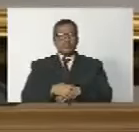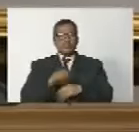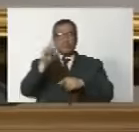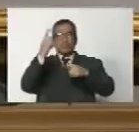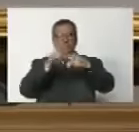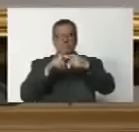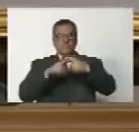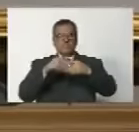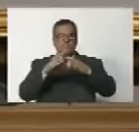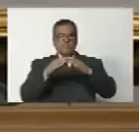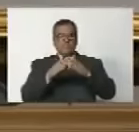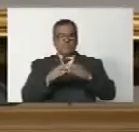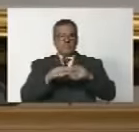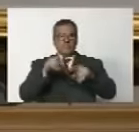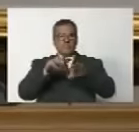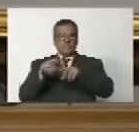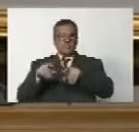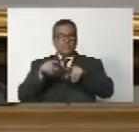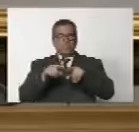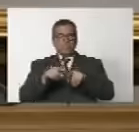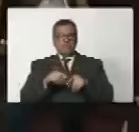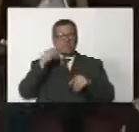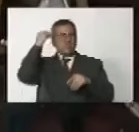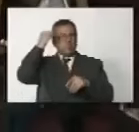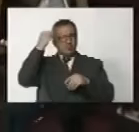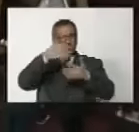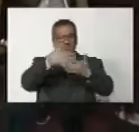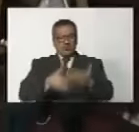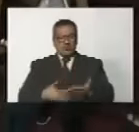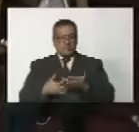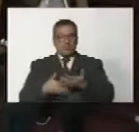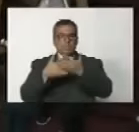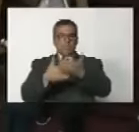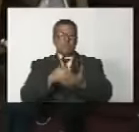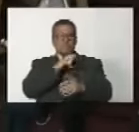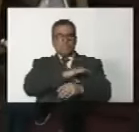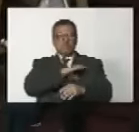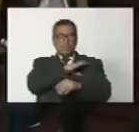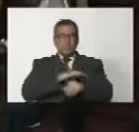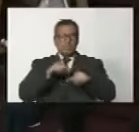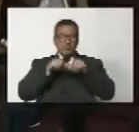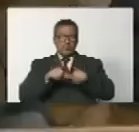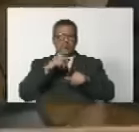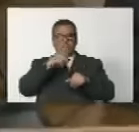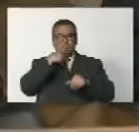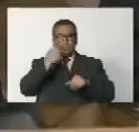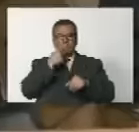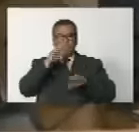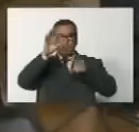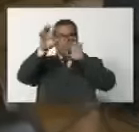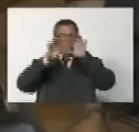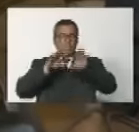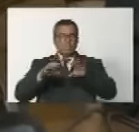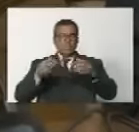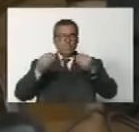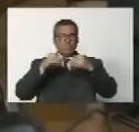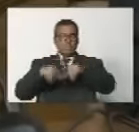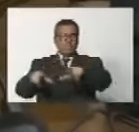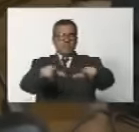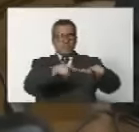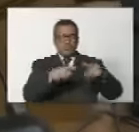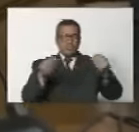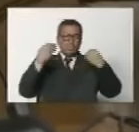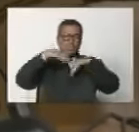Primer punto del orden del día, ciudadana secretaria. Considerar el informe presentado por la Comisión Permanente Política Exterior, Soberanía